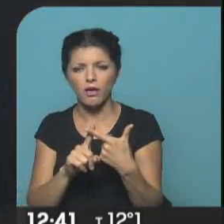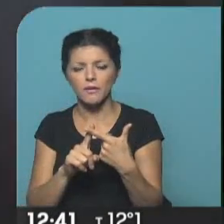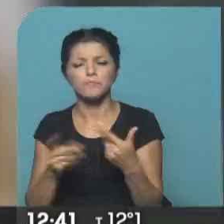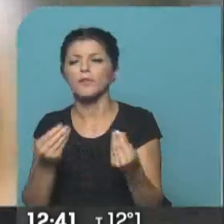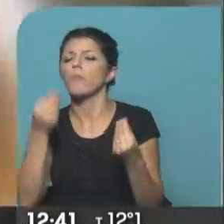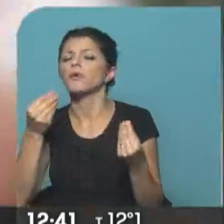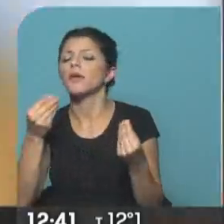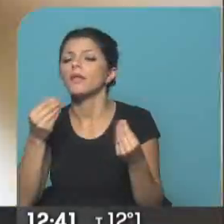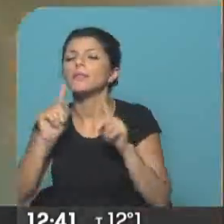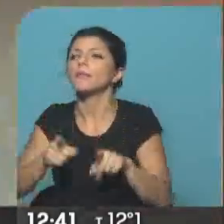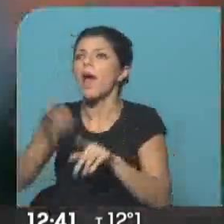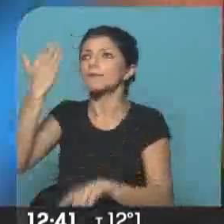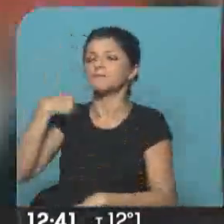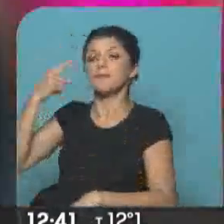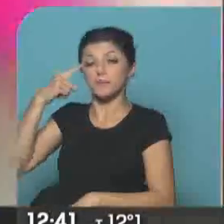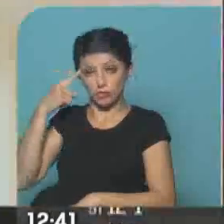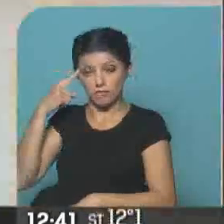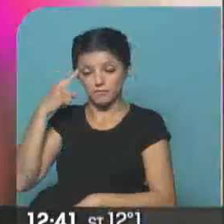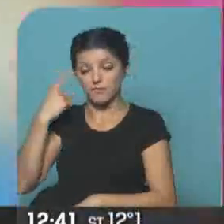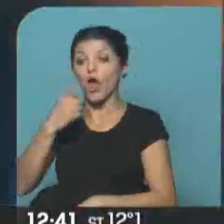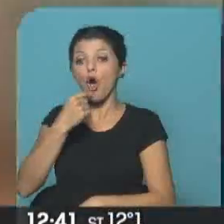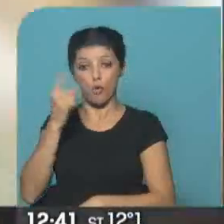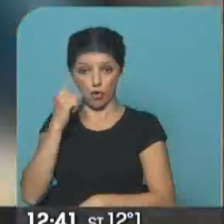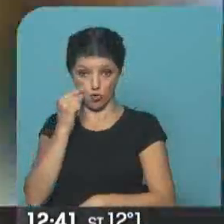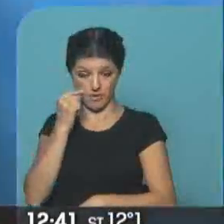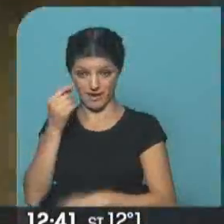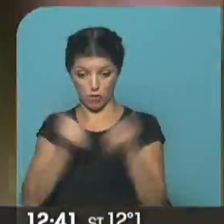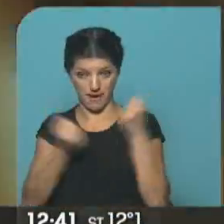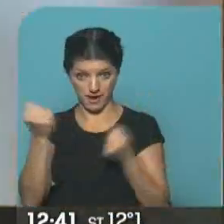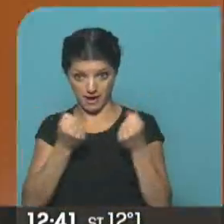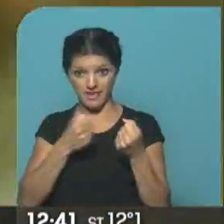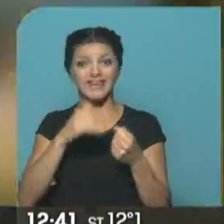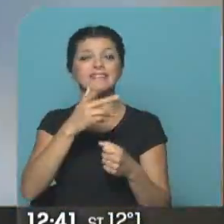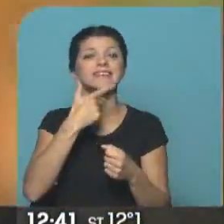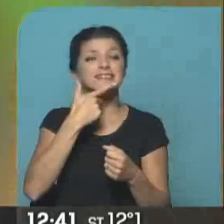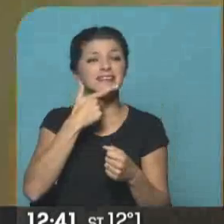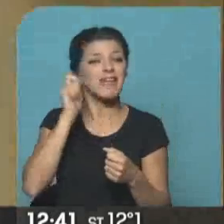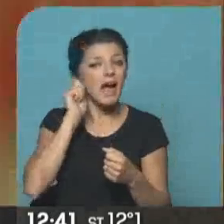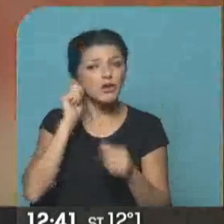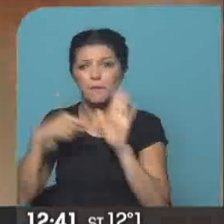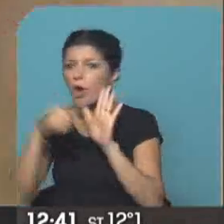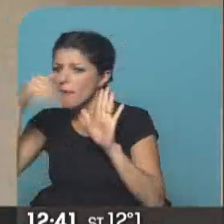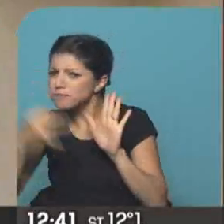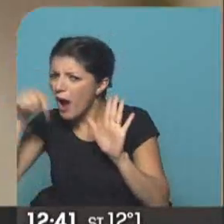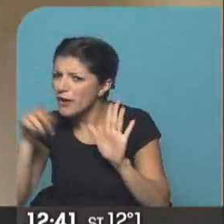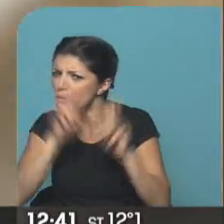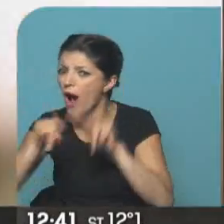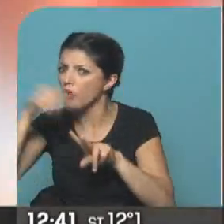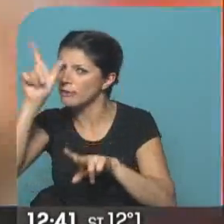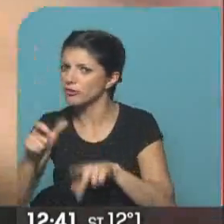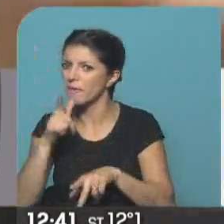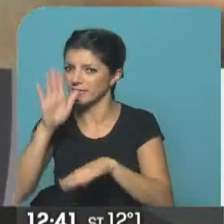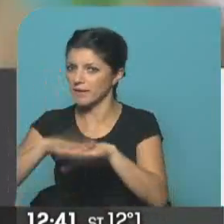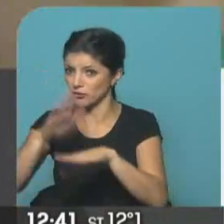ejemplo, en un primer momento se pensó que el conductor era un joven de 17 años y ahora están buscando a otro como presunto